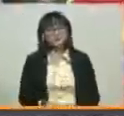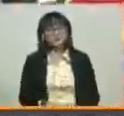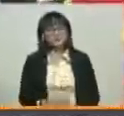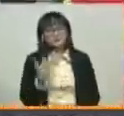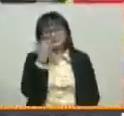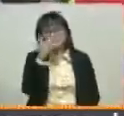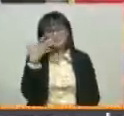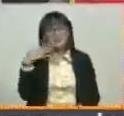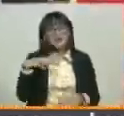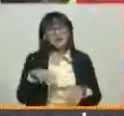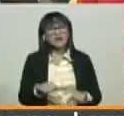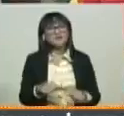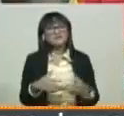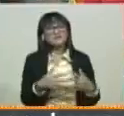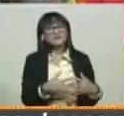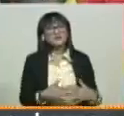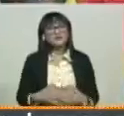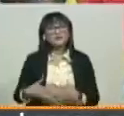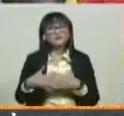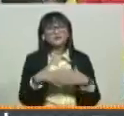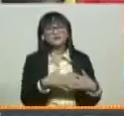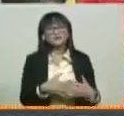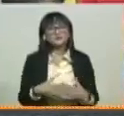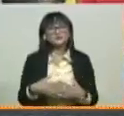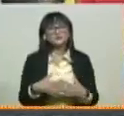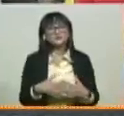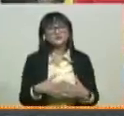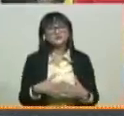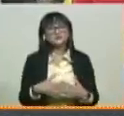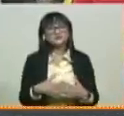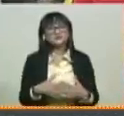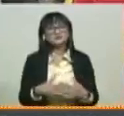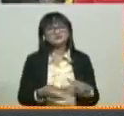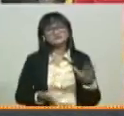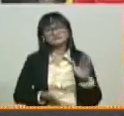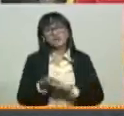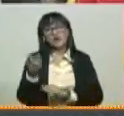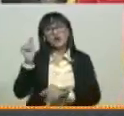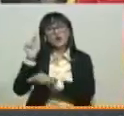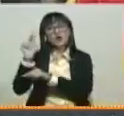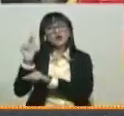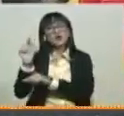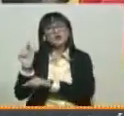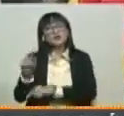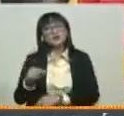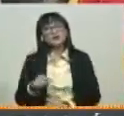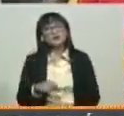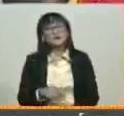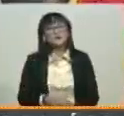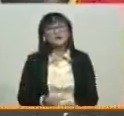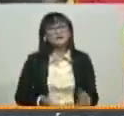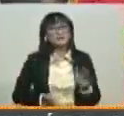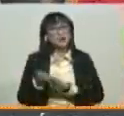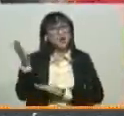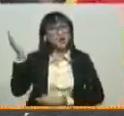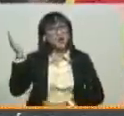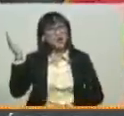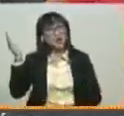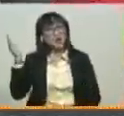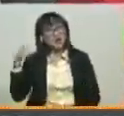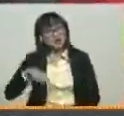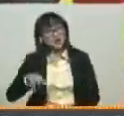Imperialismo norteamericano, vete con tus órdenes para el mismísimo carajo, porque aquí